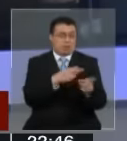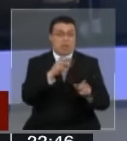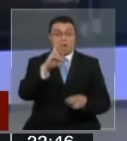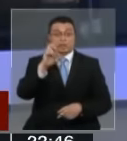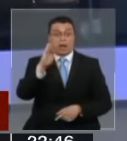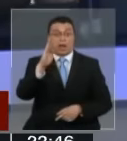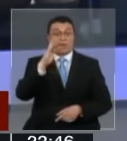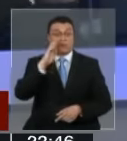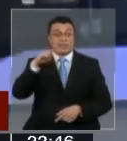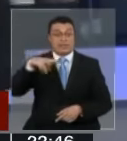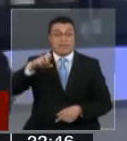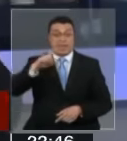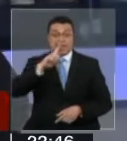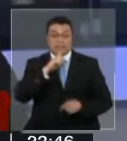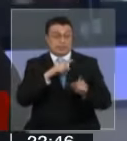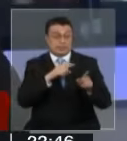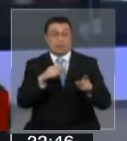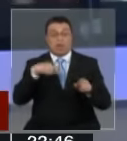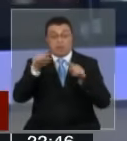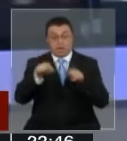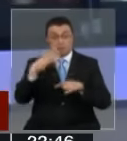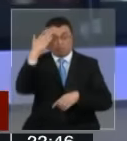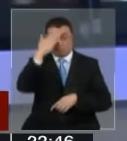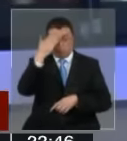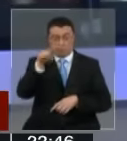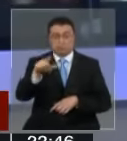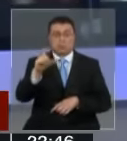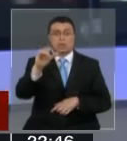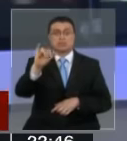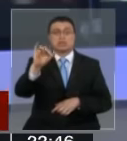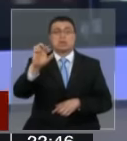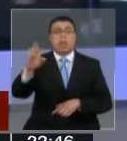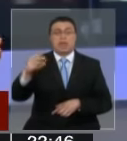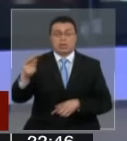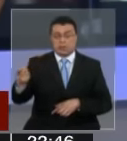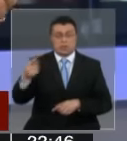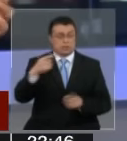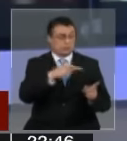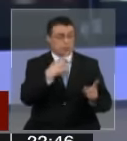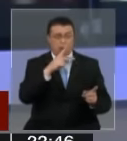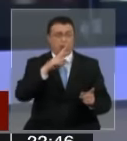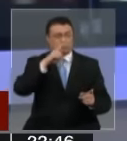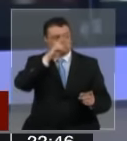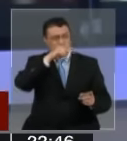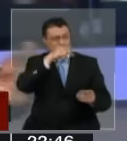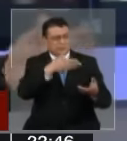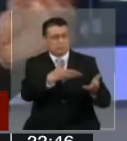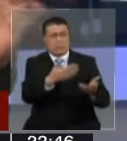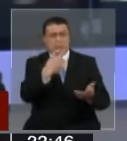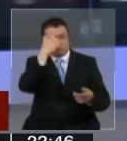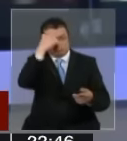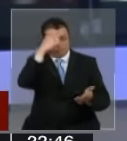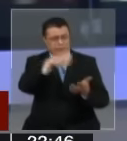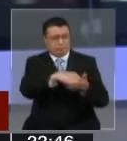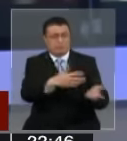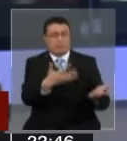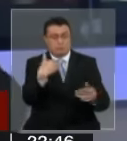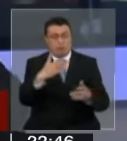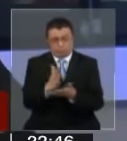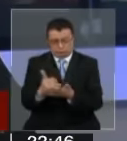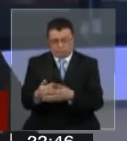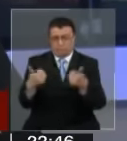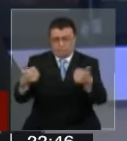Rabinet, encontró que esta preocupación de CIPER era pero tan estúpida, ¿no? Por favor, claro que estamos administrando